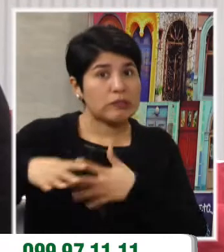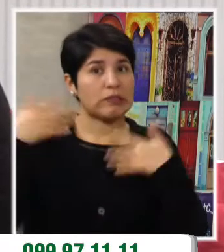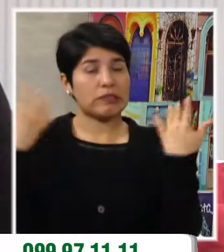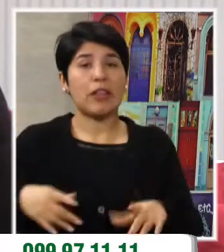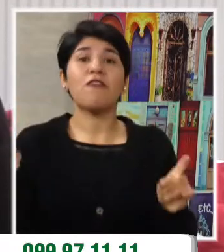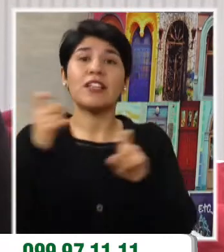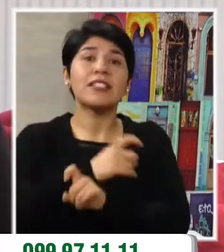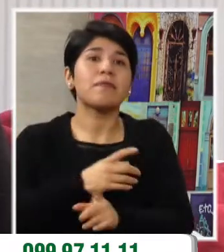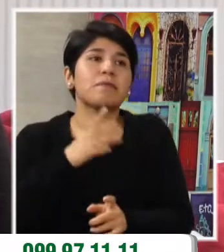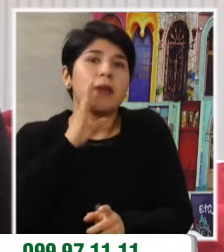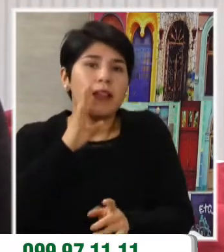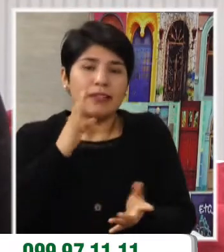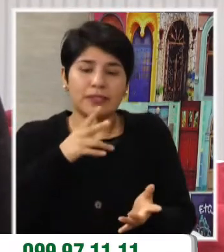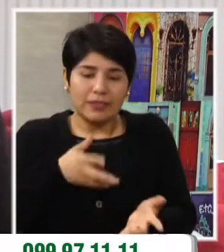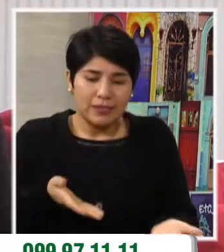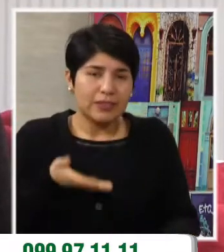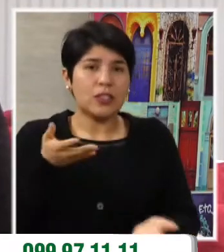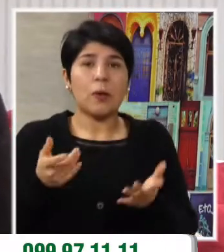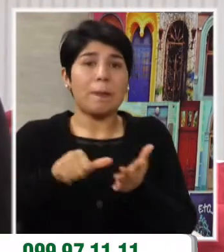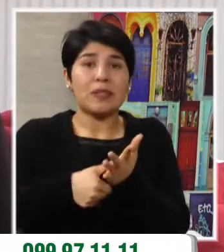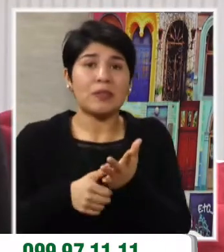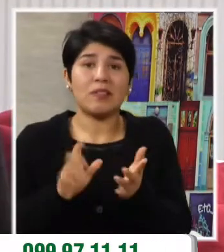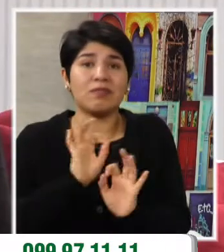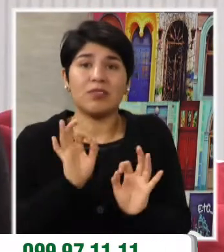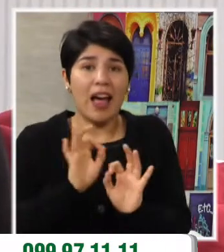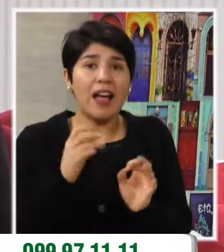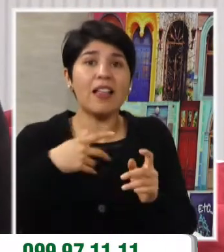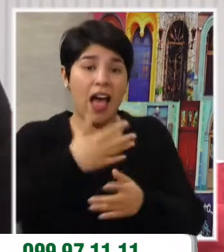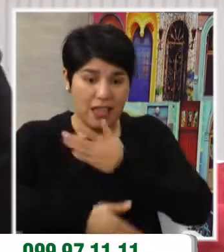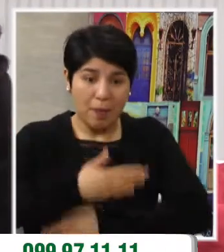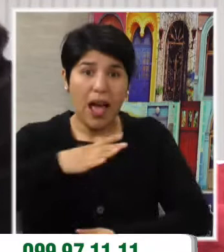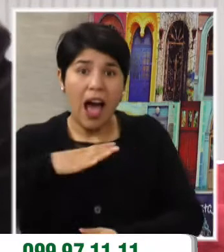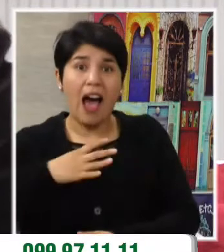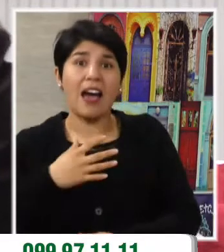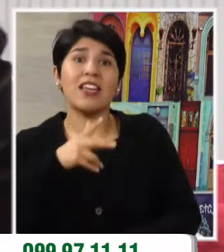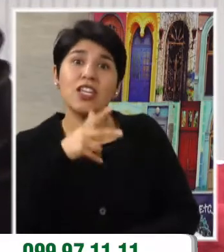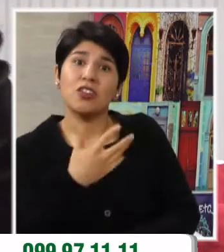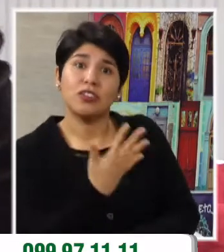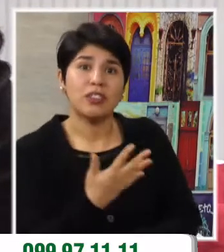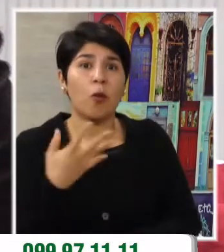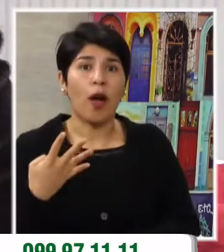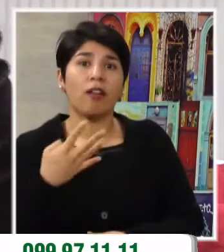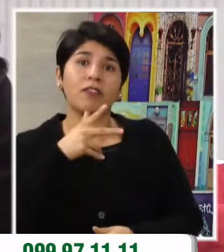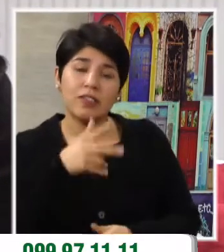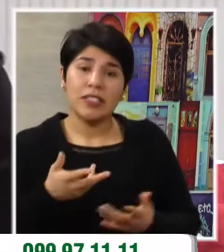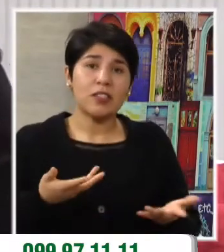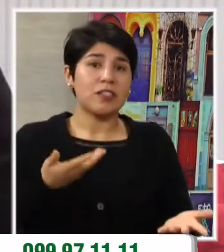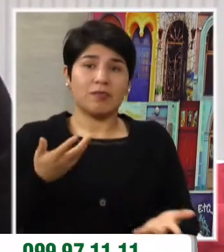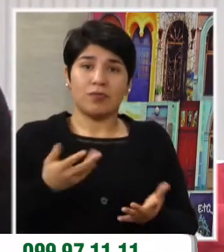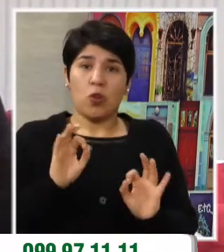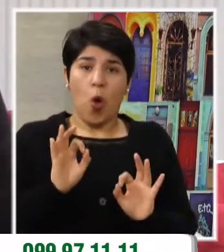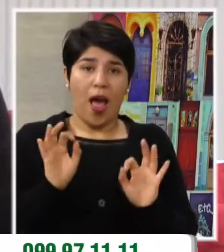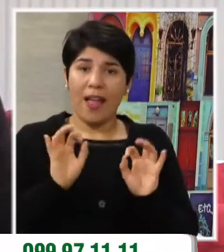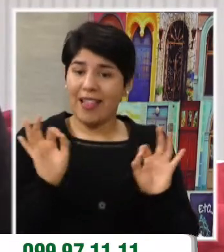que no han accedido a esa pensión que tienen discapacidad pero que tienen cinco hijos cuatro hijos tres hijos entonces la idea era